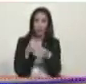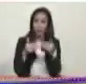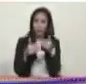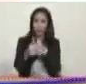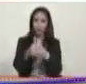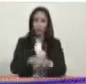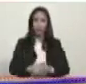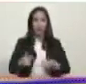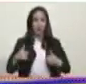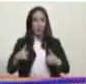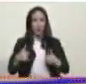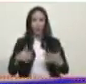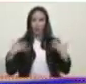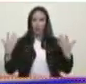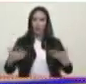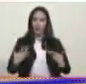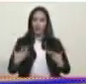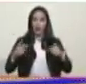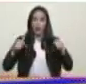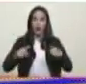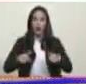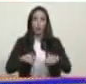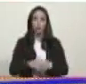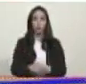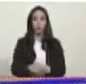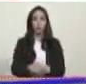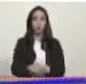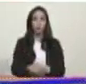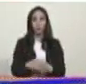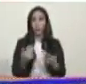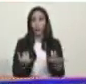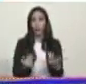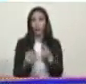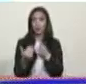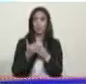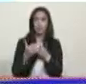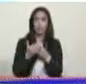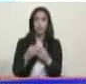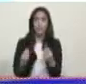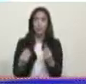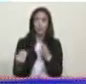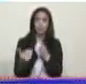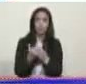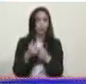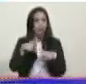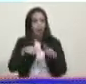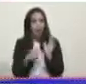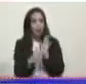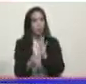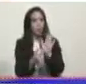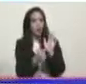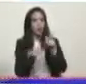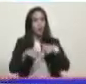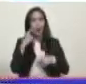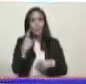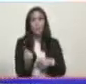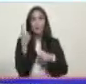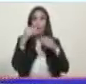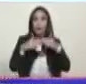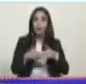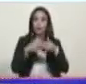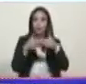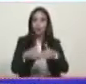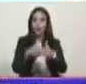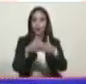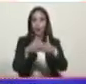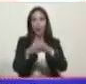Qué felicidad que hoy, en medio de estas agresiones, nosotros estamos lanzando al mar el primer barco de 15